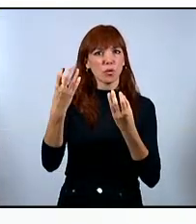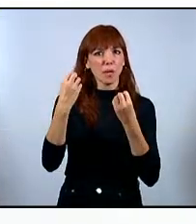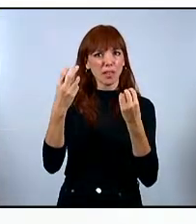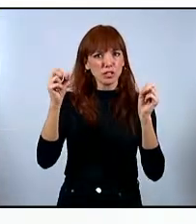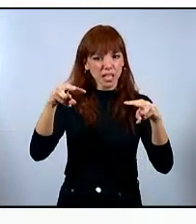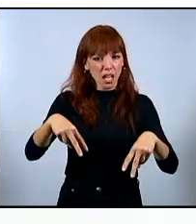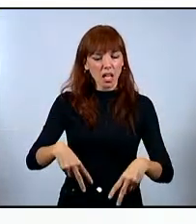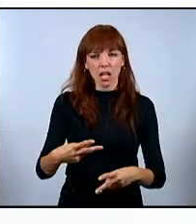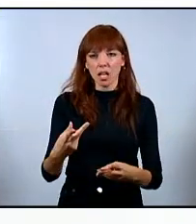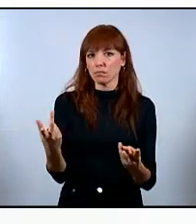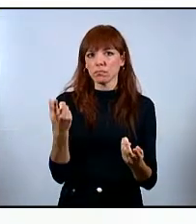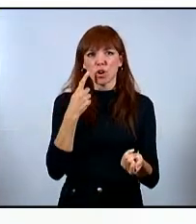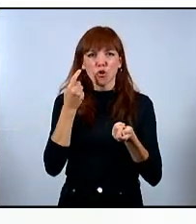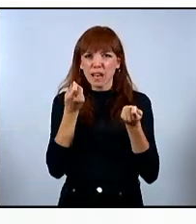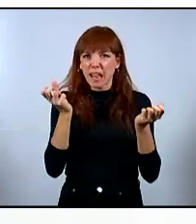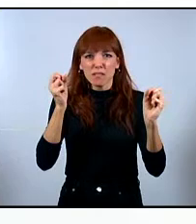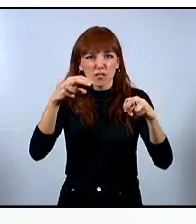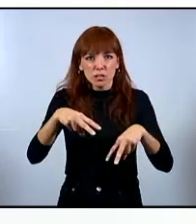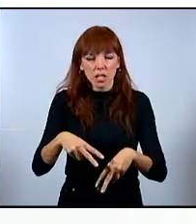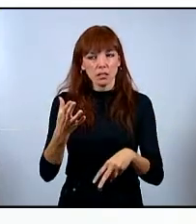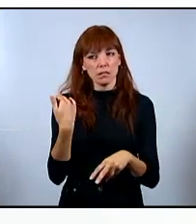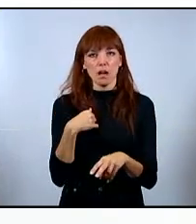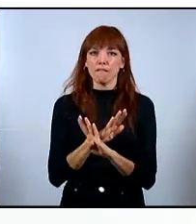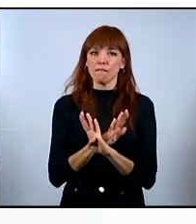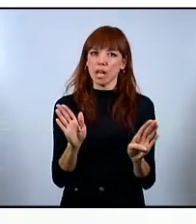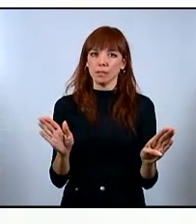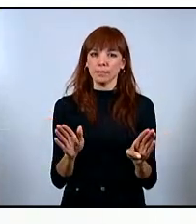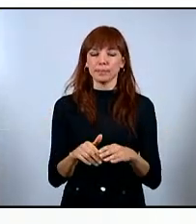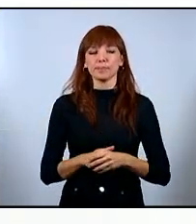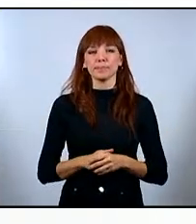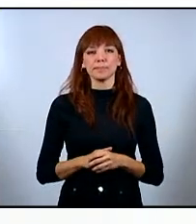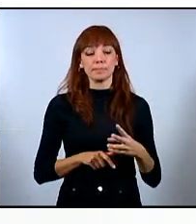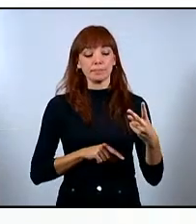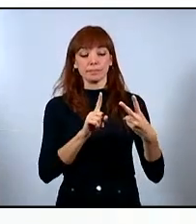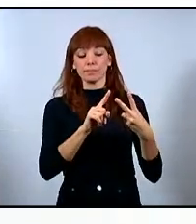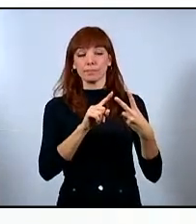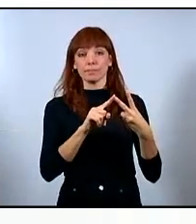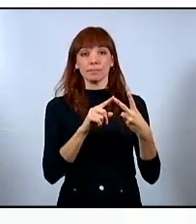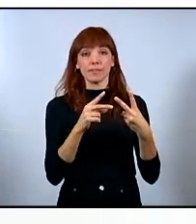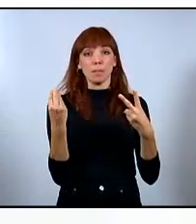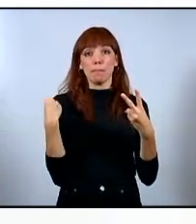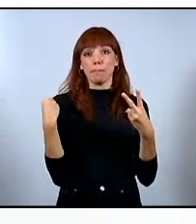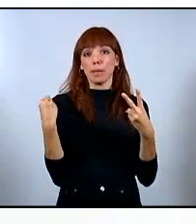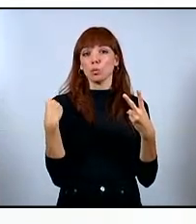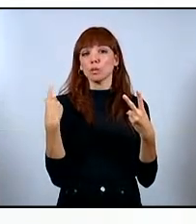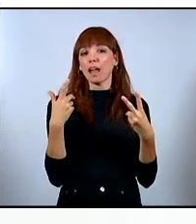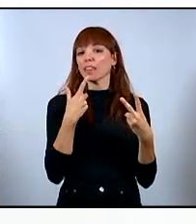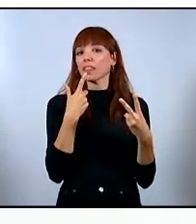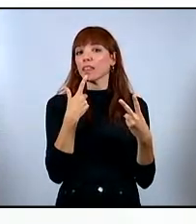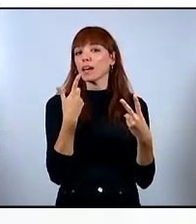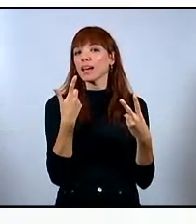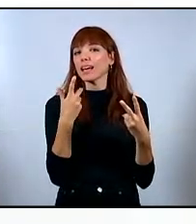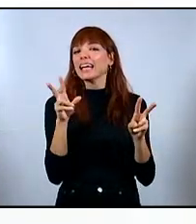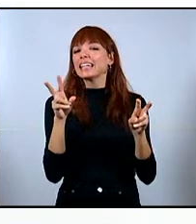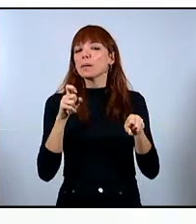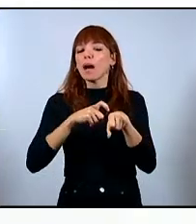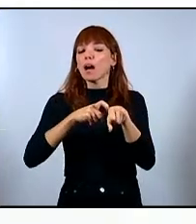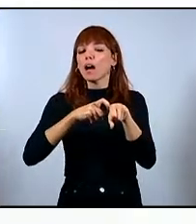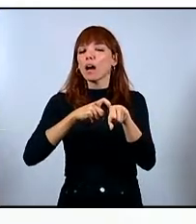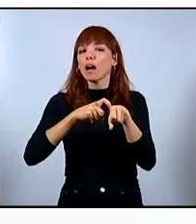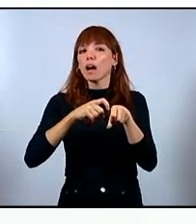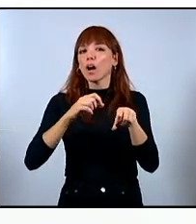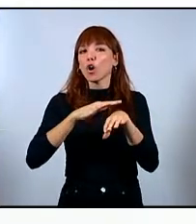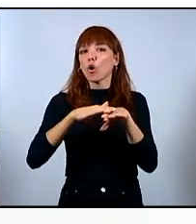desinformación y descoordinación pues deje de pasar. Y con respecto a la salud de nuestro